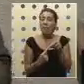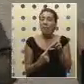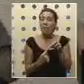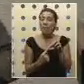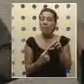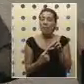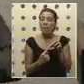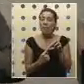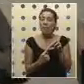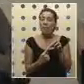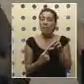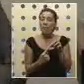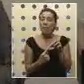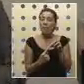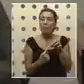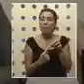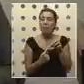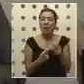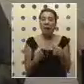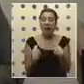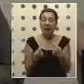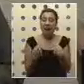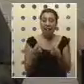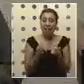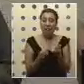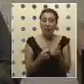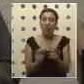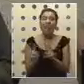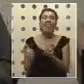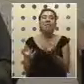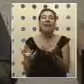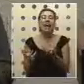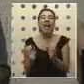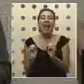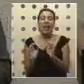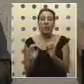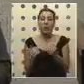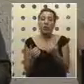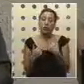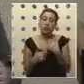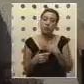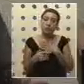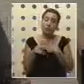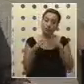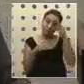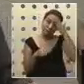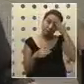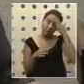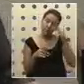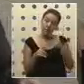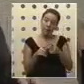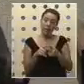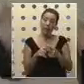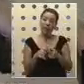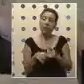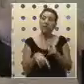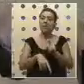costo económico que es la educación. Y yo espero que esa preocupación por la